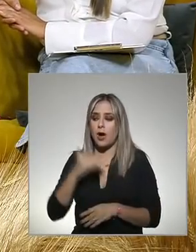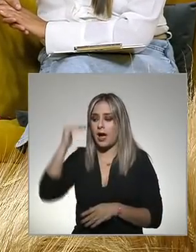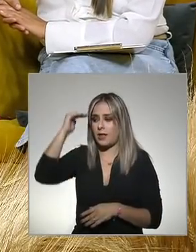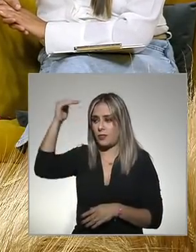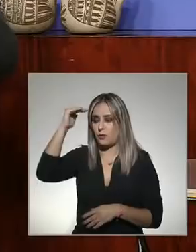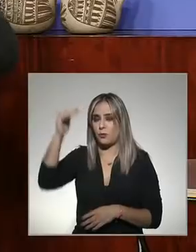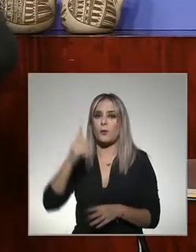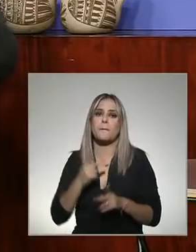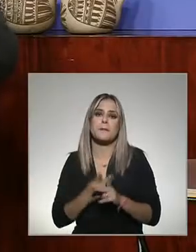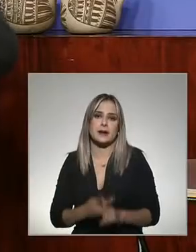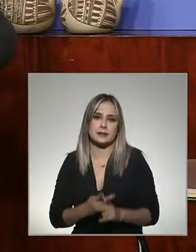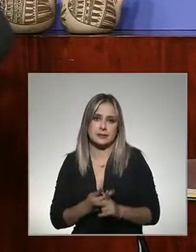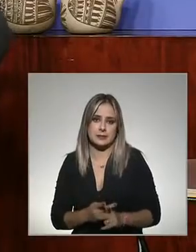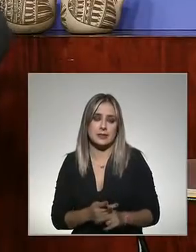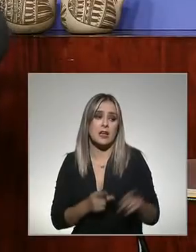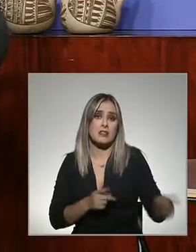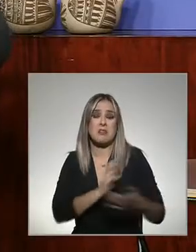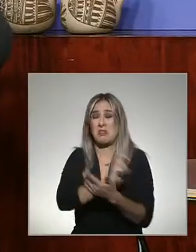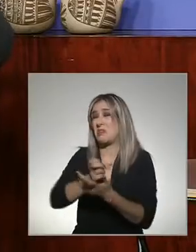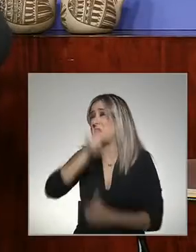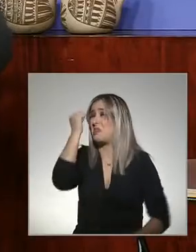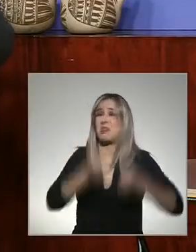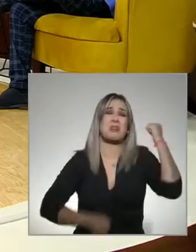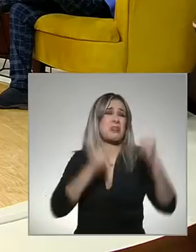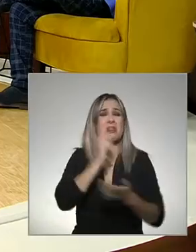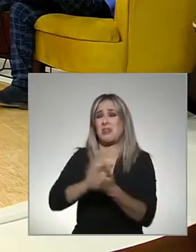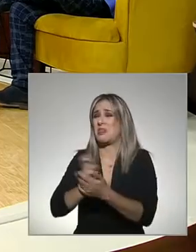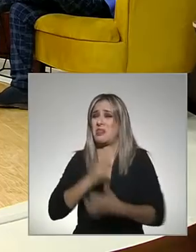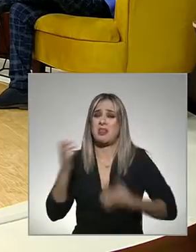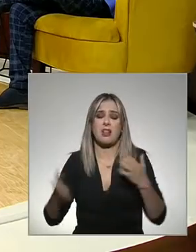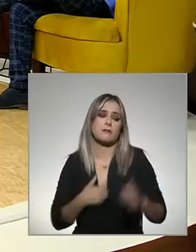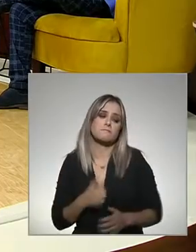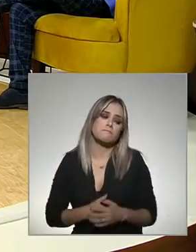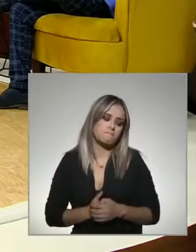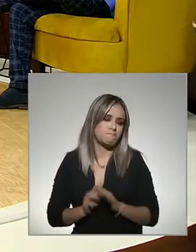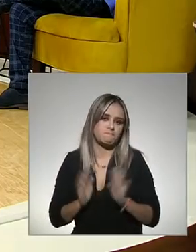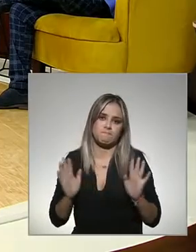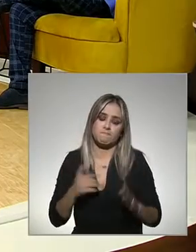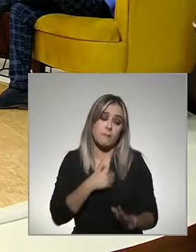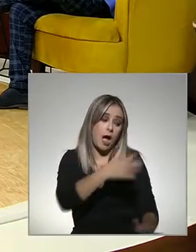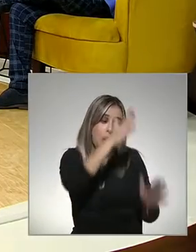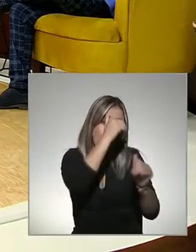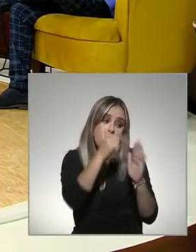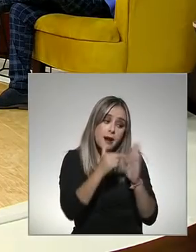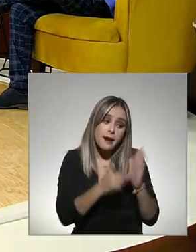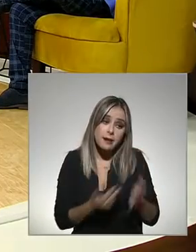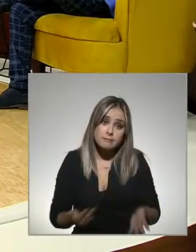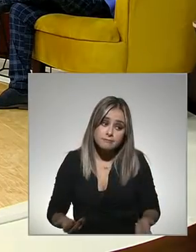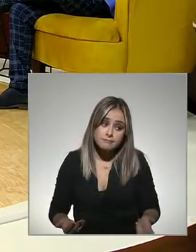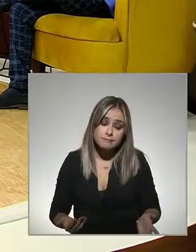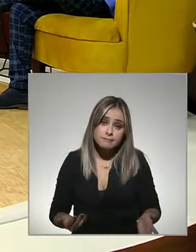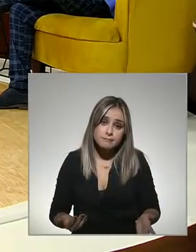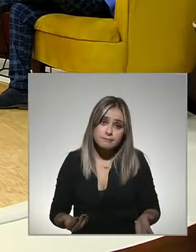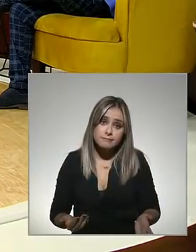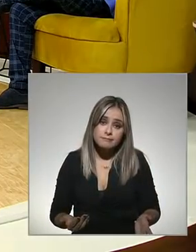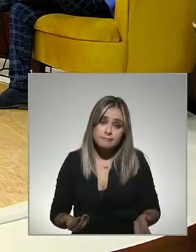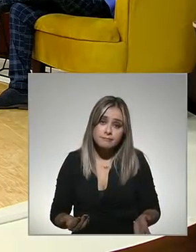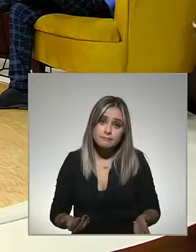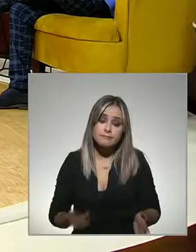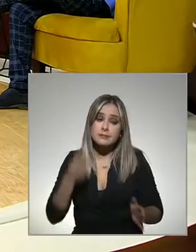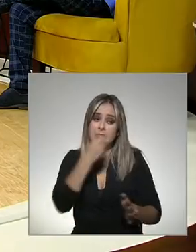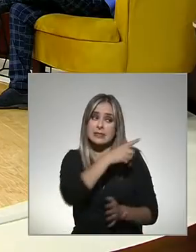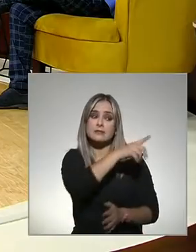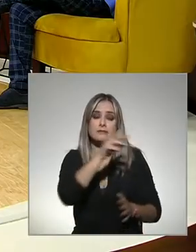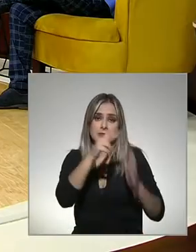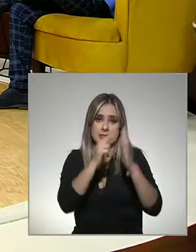tolerante y si él me está aguantando esa angustia y mantenerme en lo que ya acordamos. Lo que dice Vida de los contratos es muy